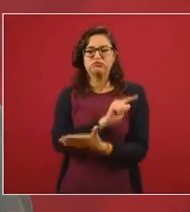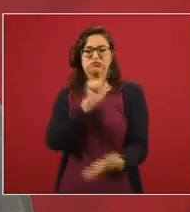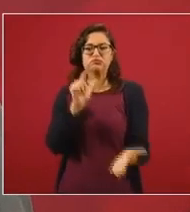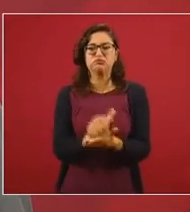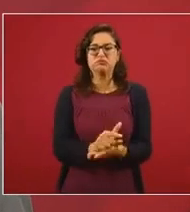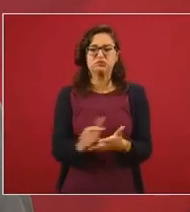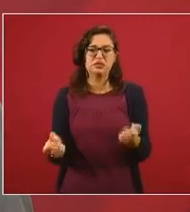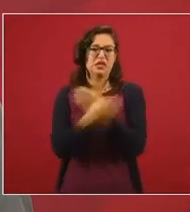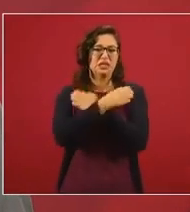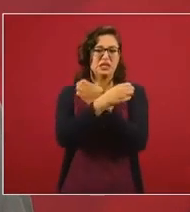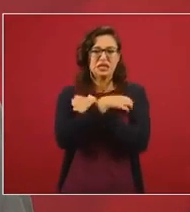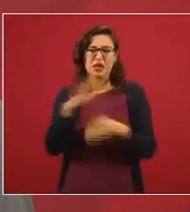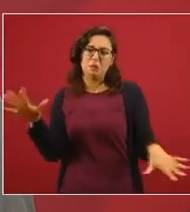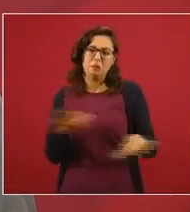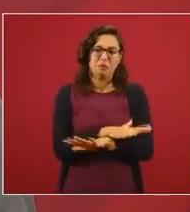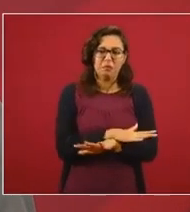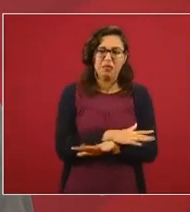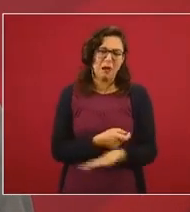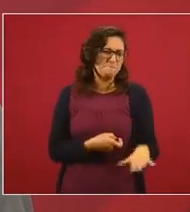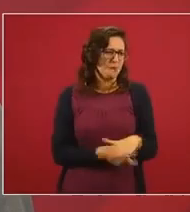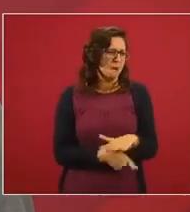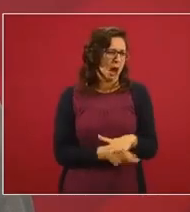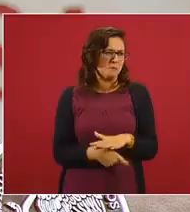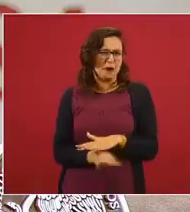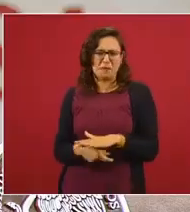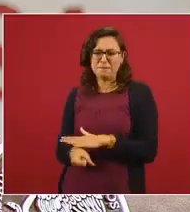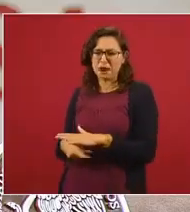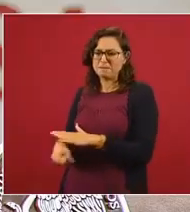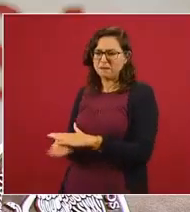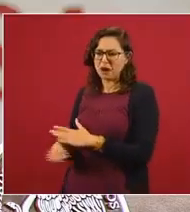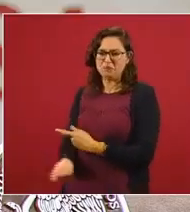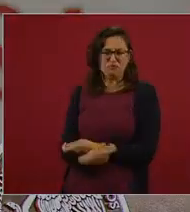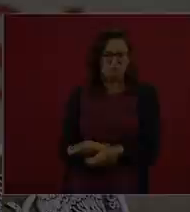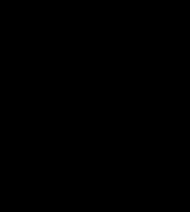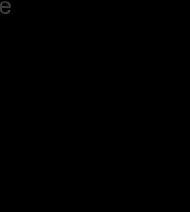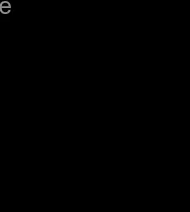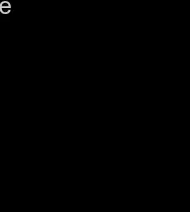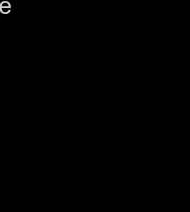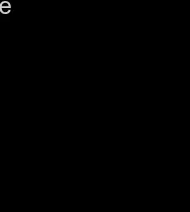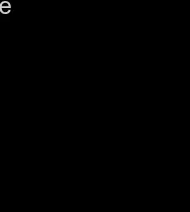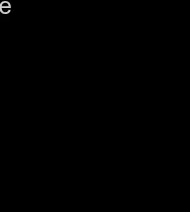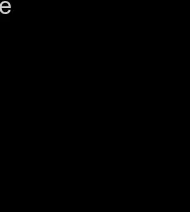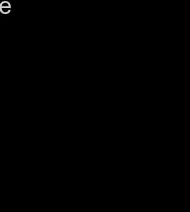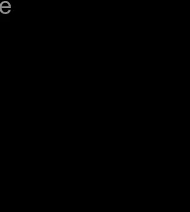reforma energética, maiciaron a diestra y siniestra